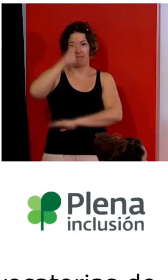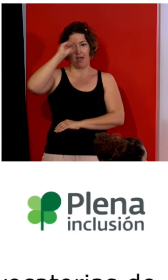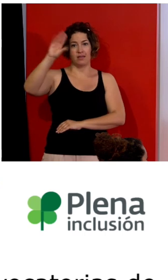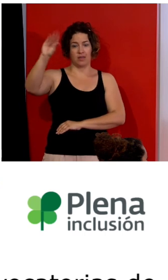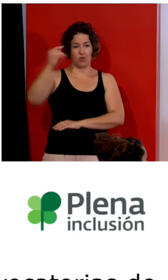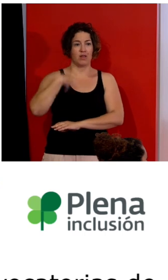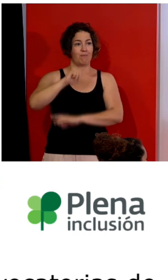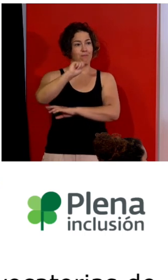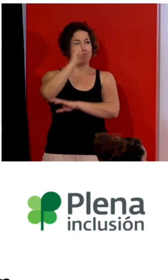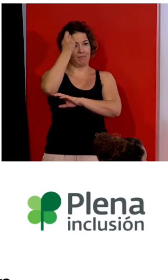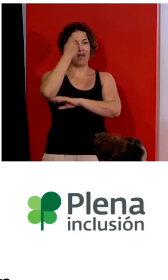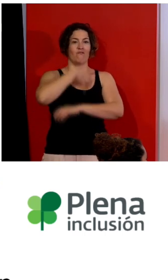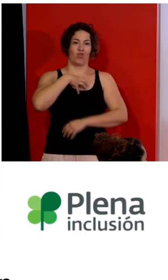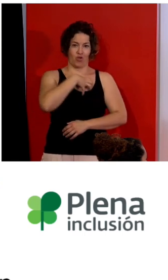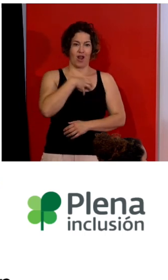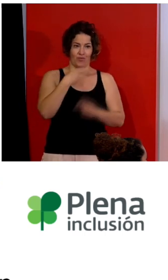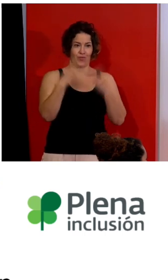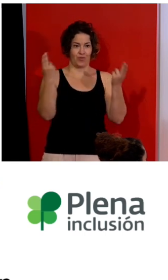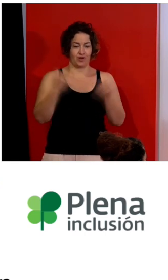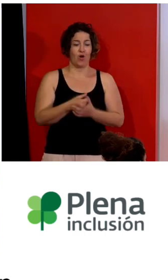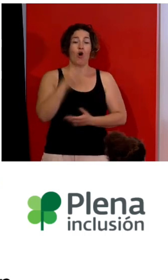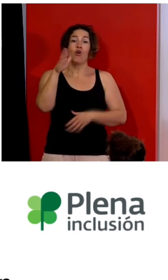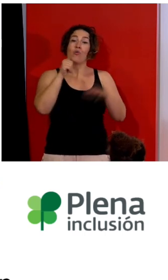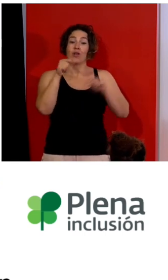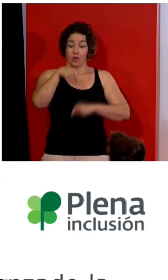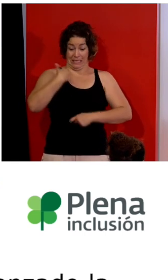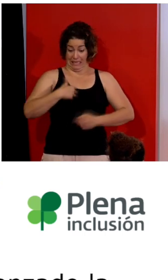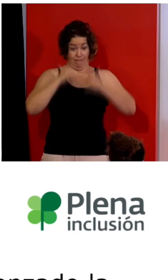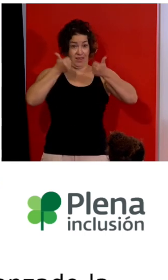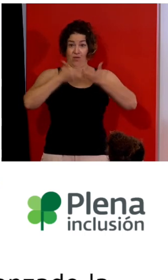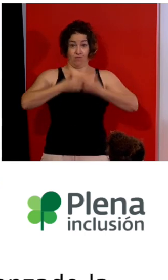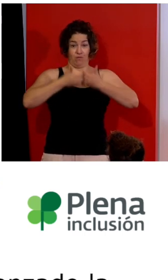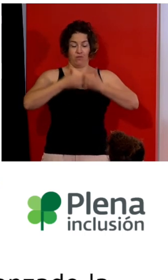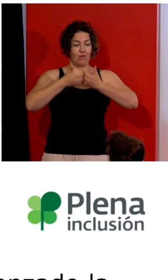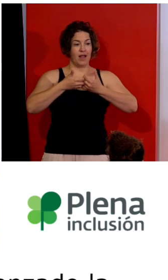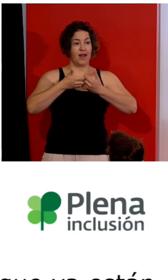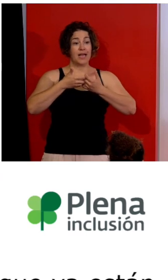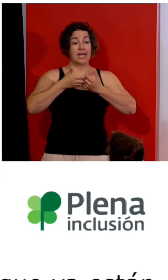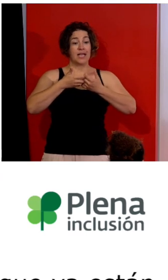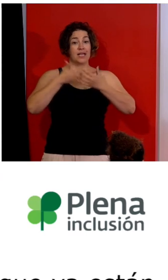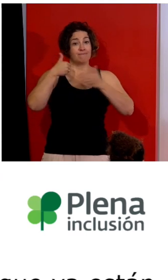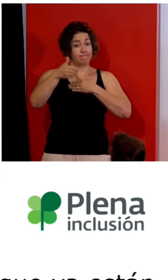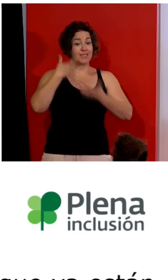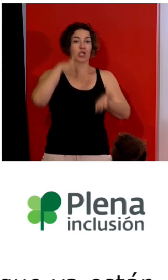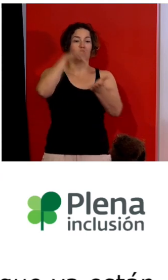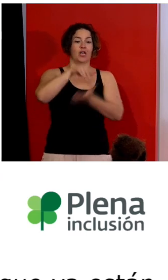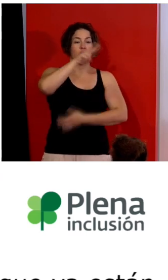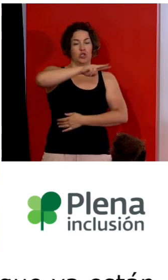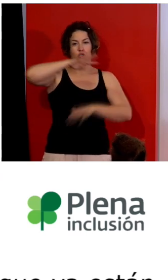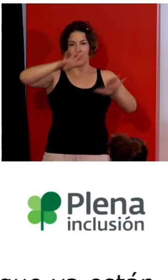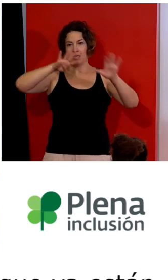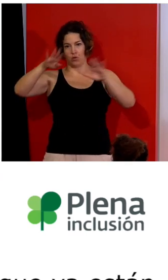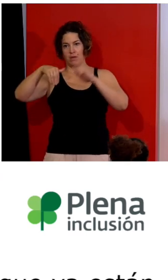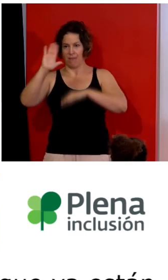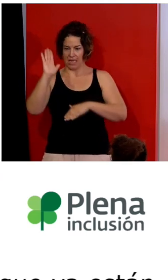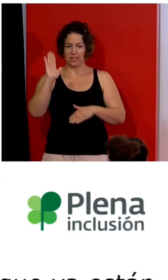han alcanzado la función pública y 2 convocatorias que ya están en marcha y con las que van a ser entonces ya 299 más.